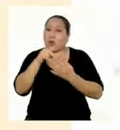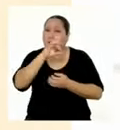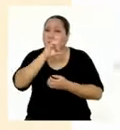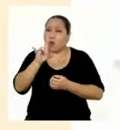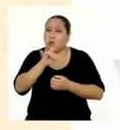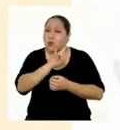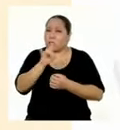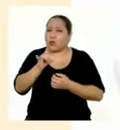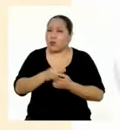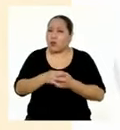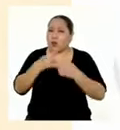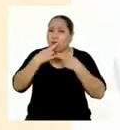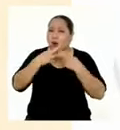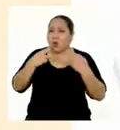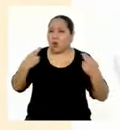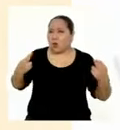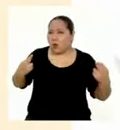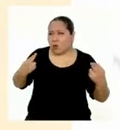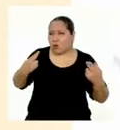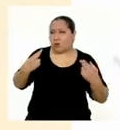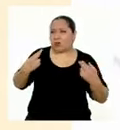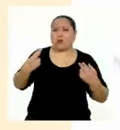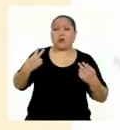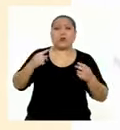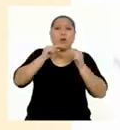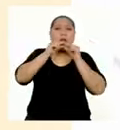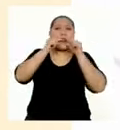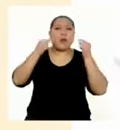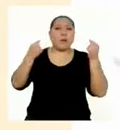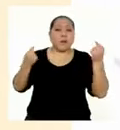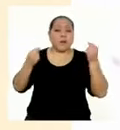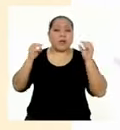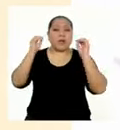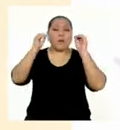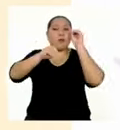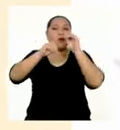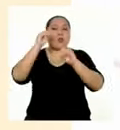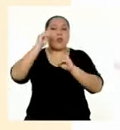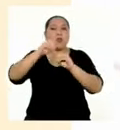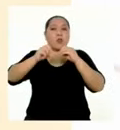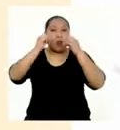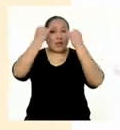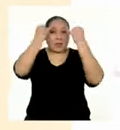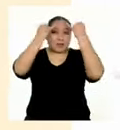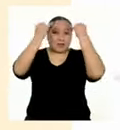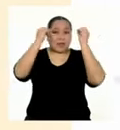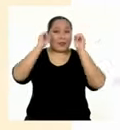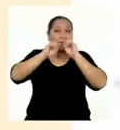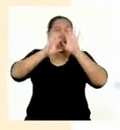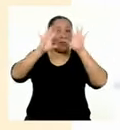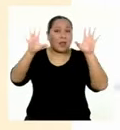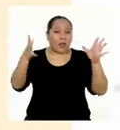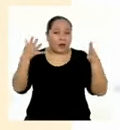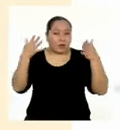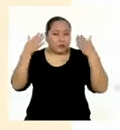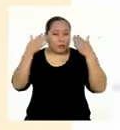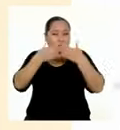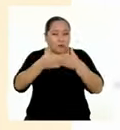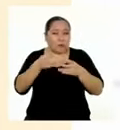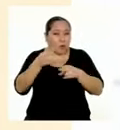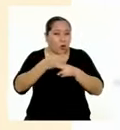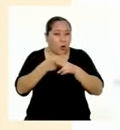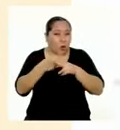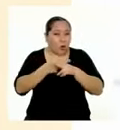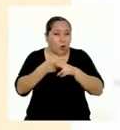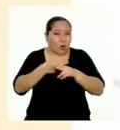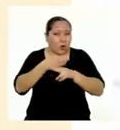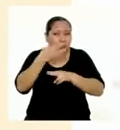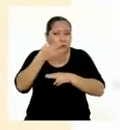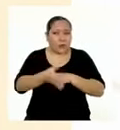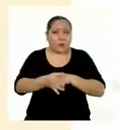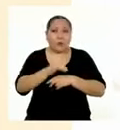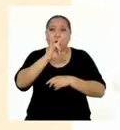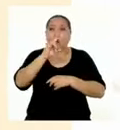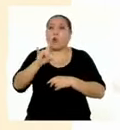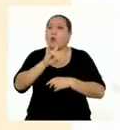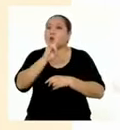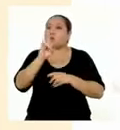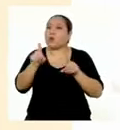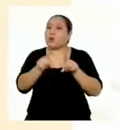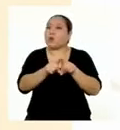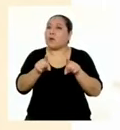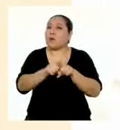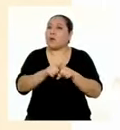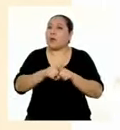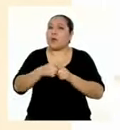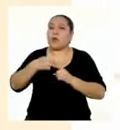recursos gramaticales y ortográficos, expresando las ideas con claridad, precisión y de forma breve, haciendo uso